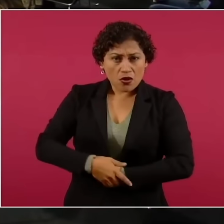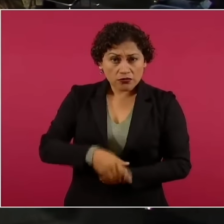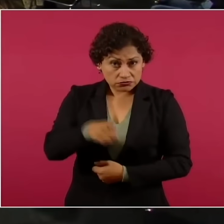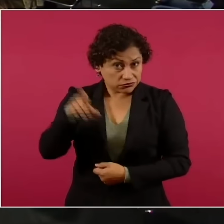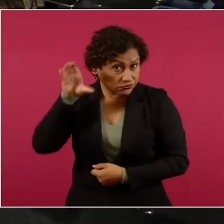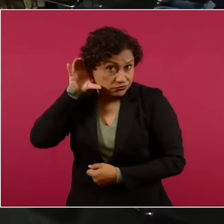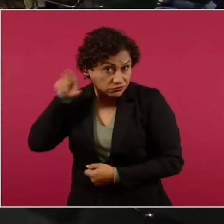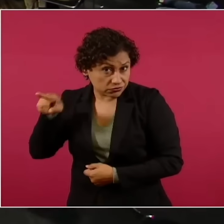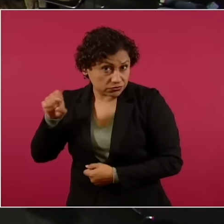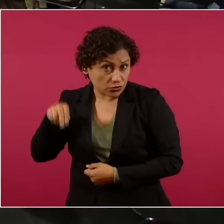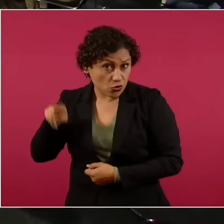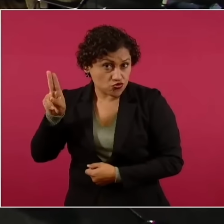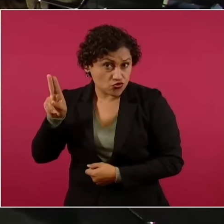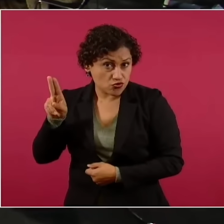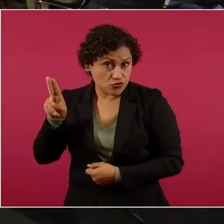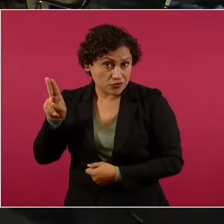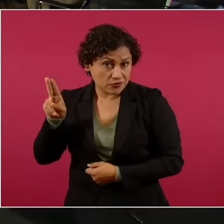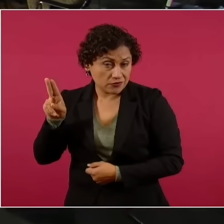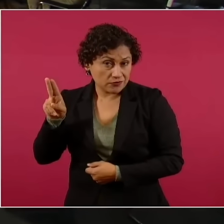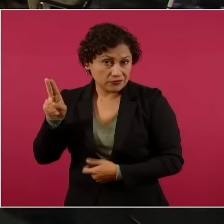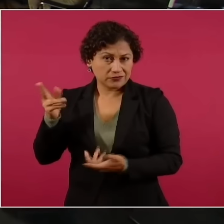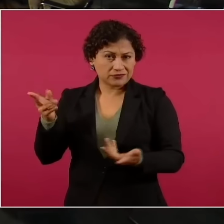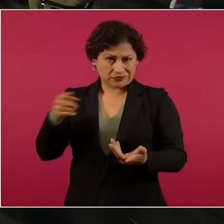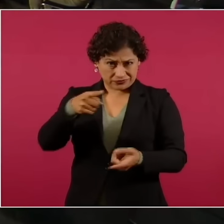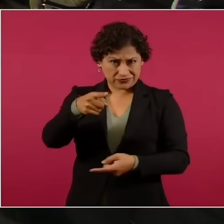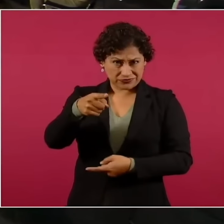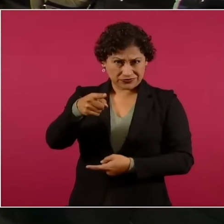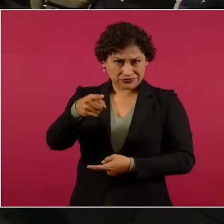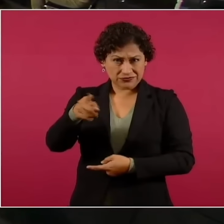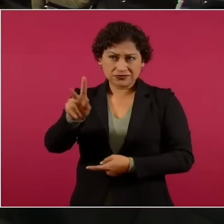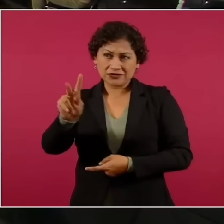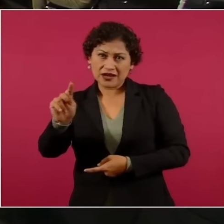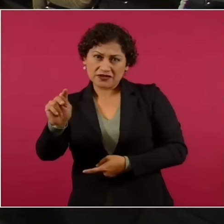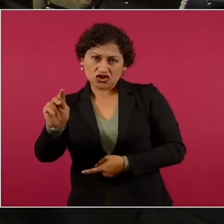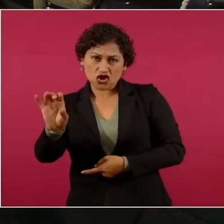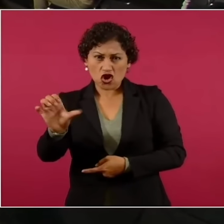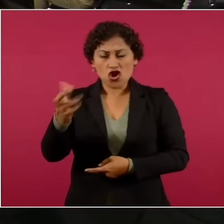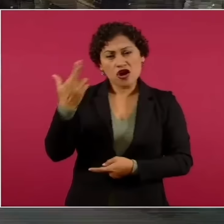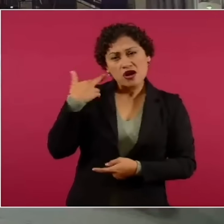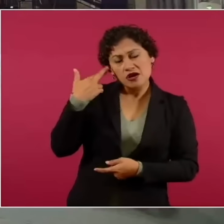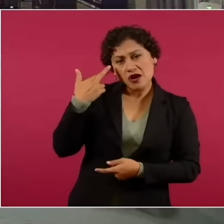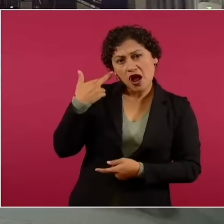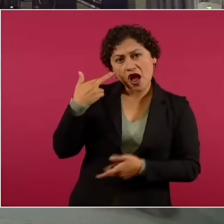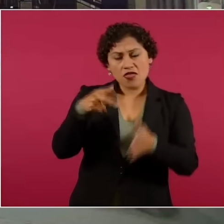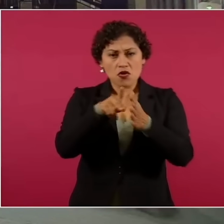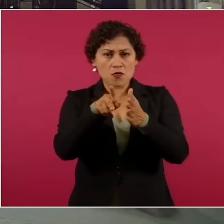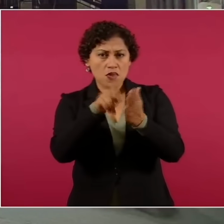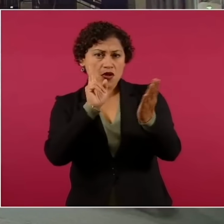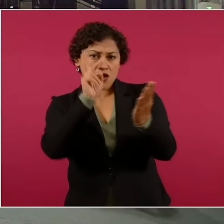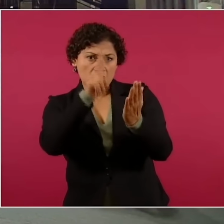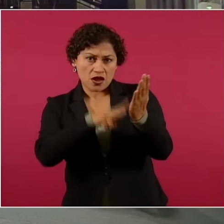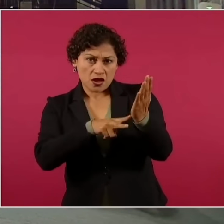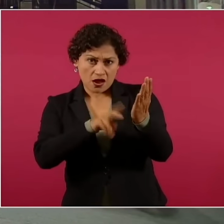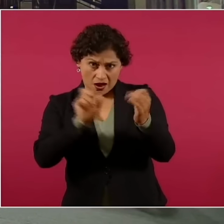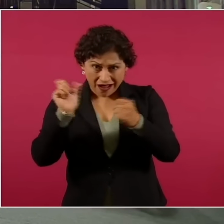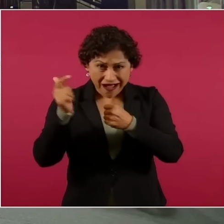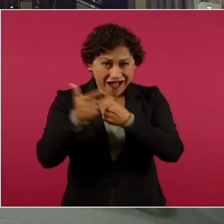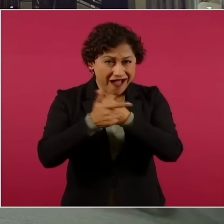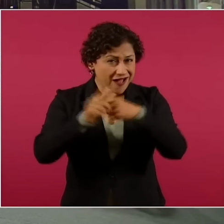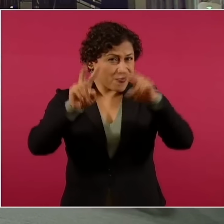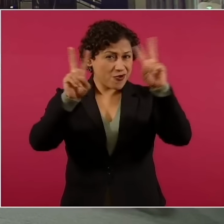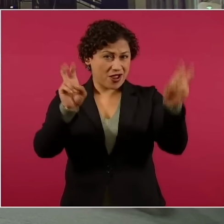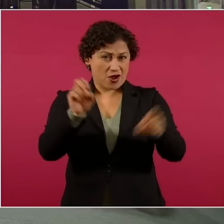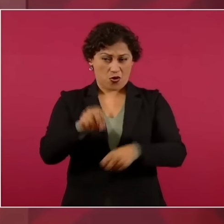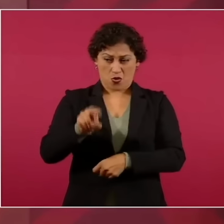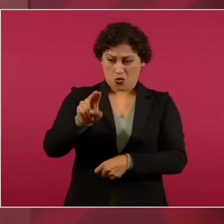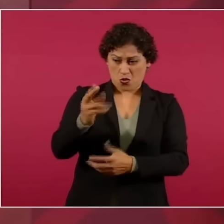de la ONU? ¿Se escucha algo en la radio? ¿Se escucha algo? ¿Se ve algo en la televisión?